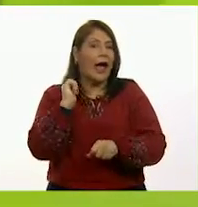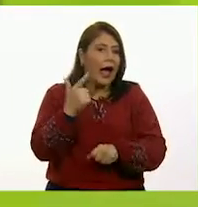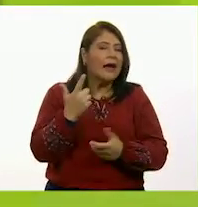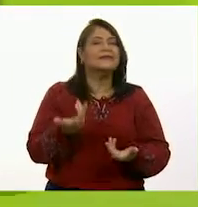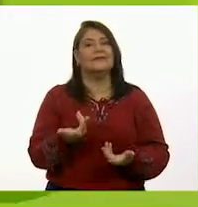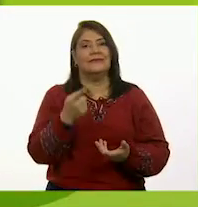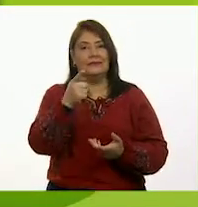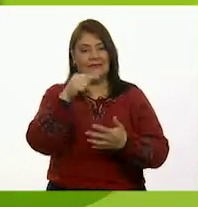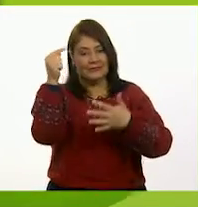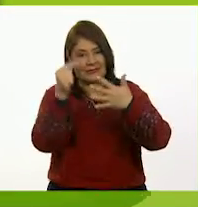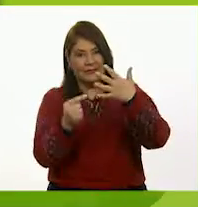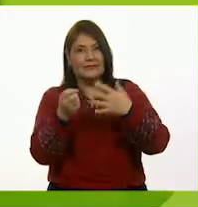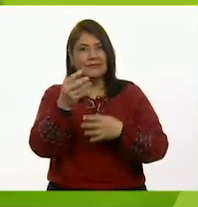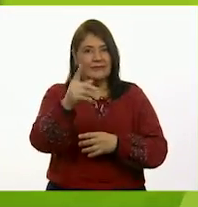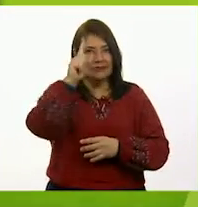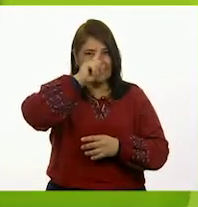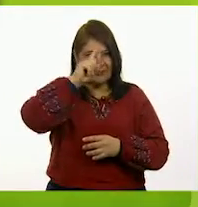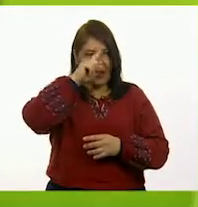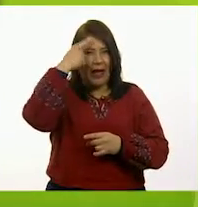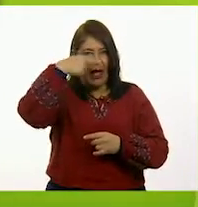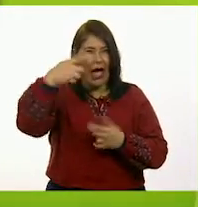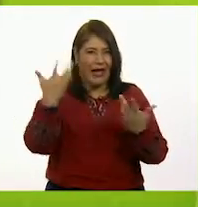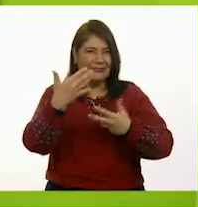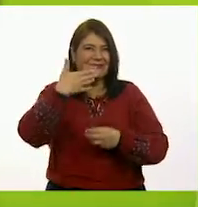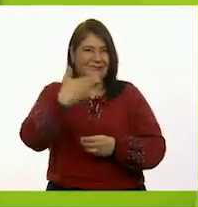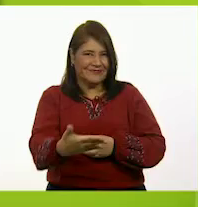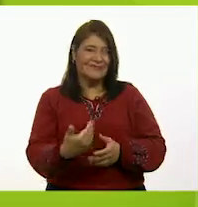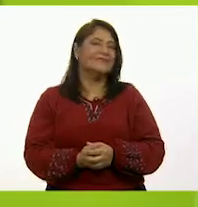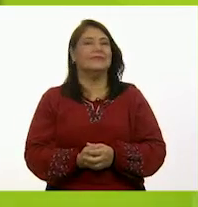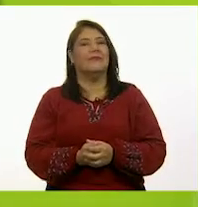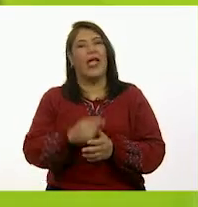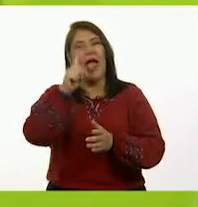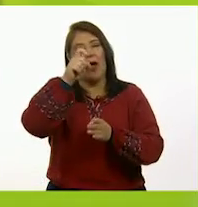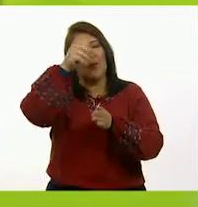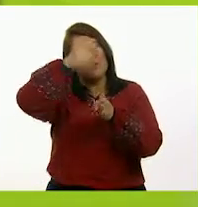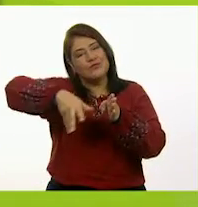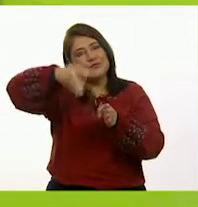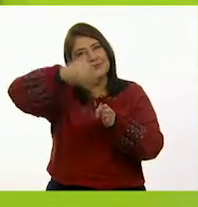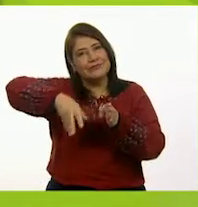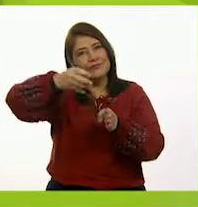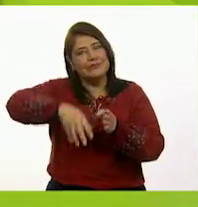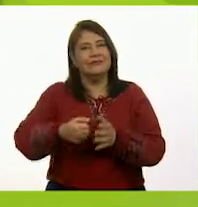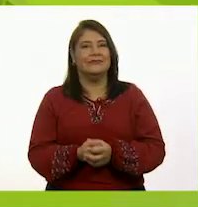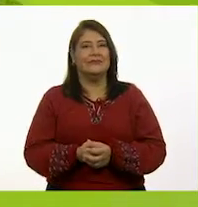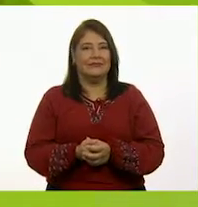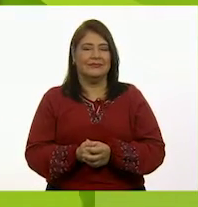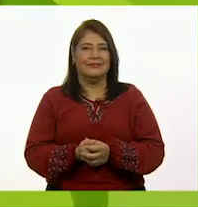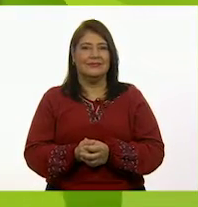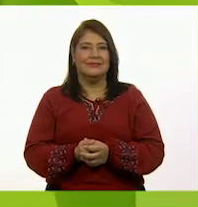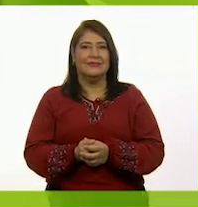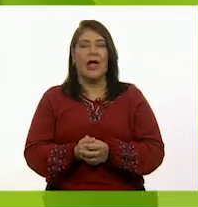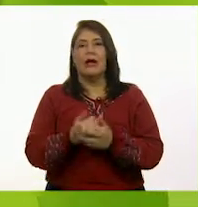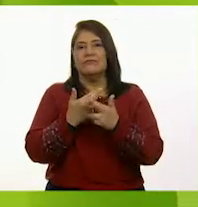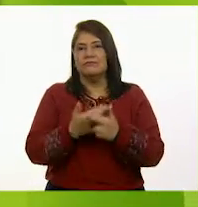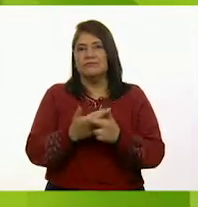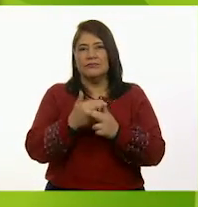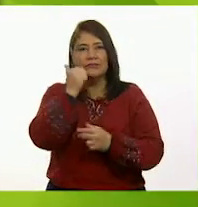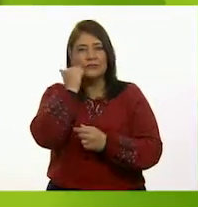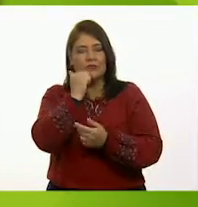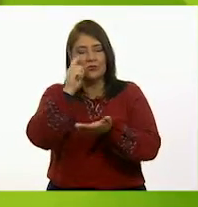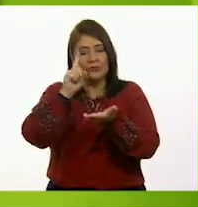Sigue estos pasos para hacerlo correctamente. Moja tus manos. Usa suficiente